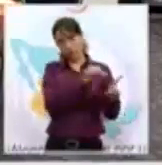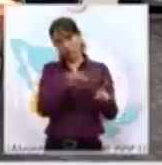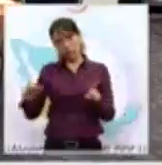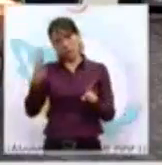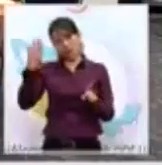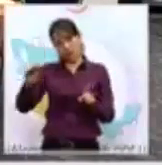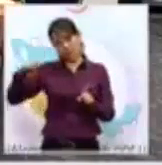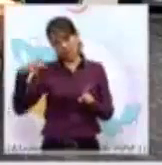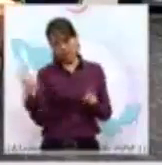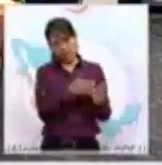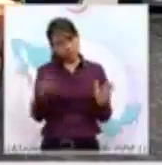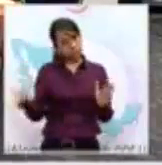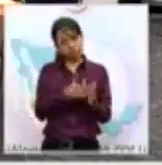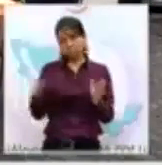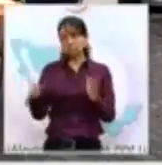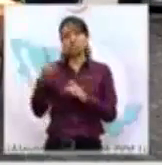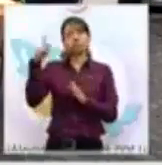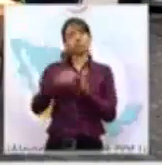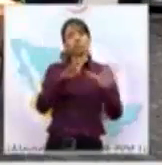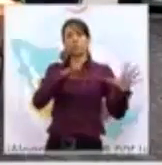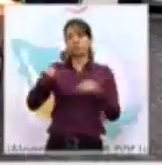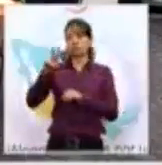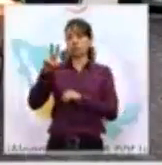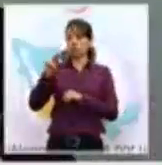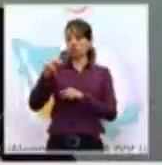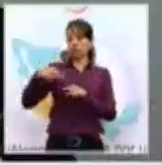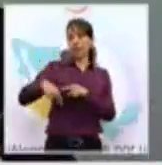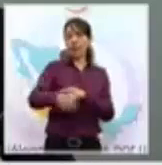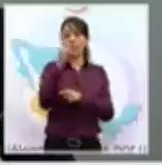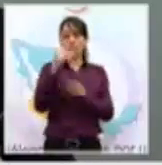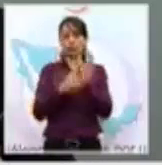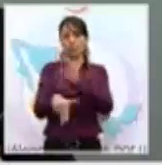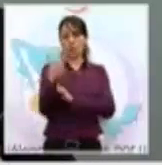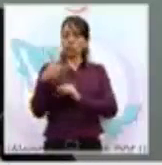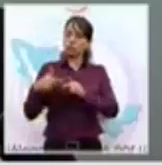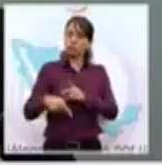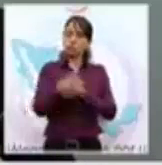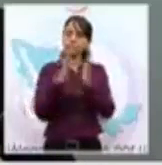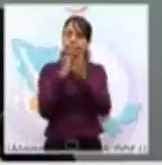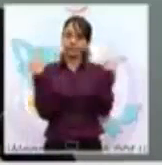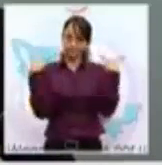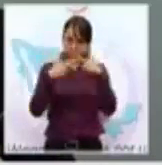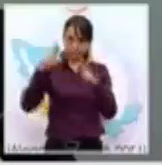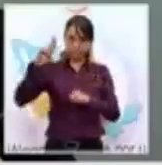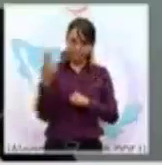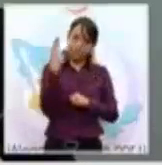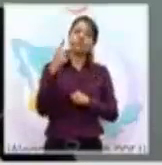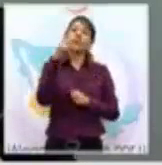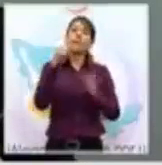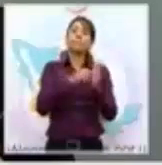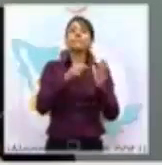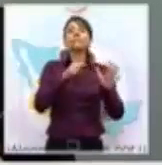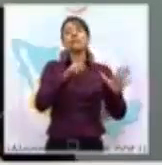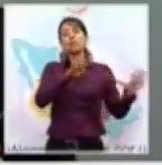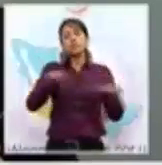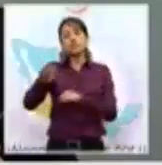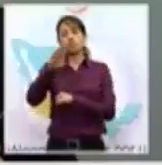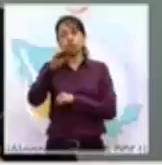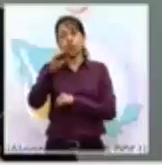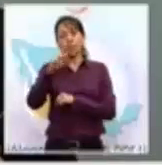en 1980 hasta el 2008 y en el Instituto Nacional de Administración Pública, el INAP, 1990 año